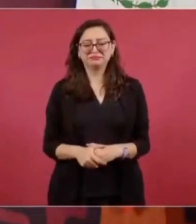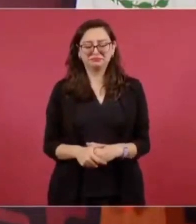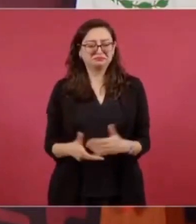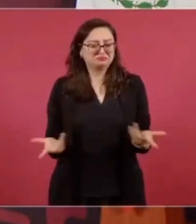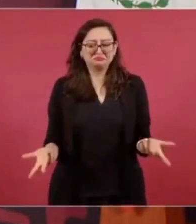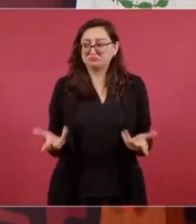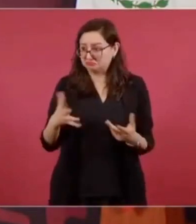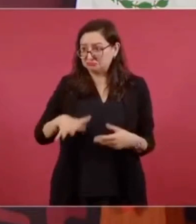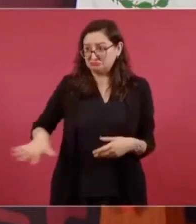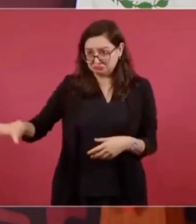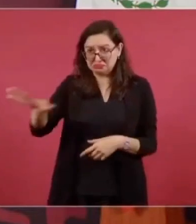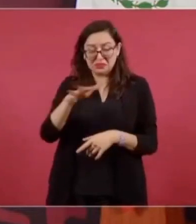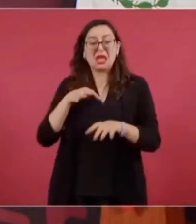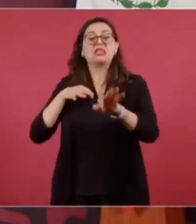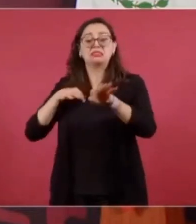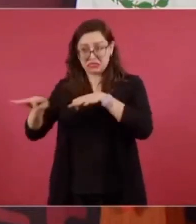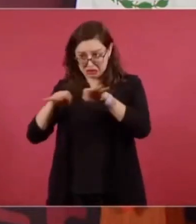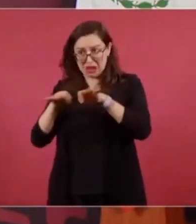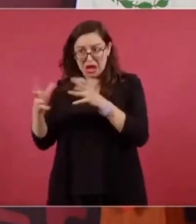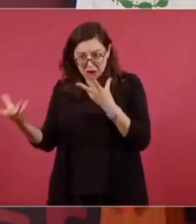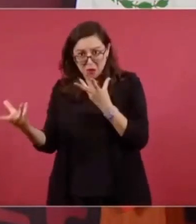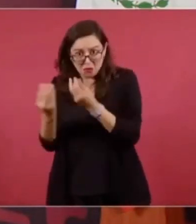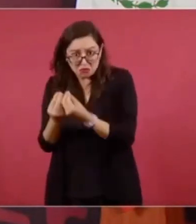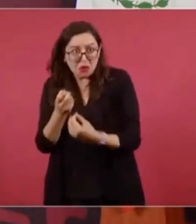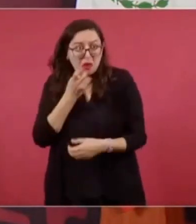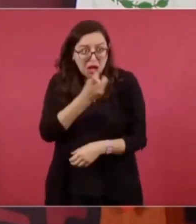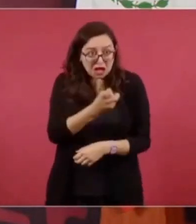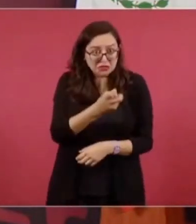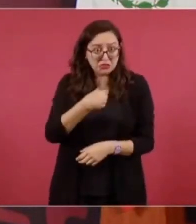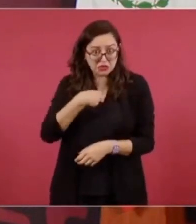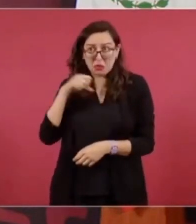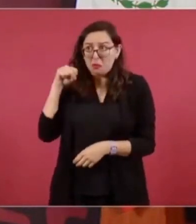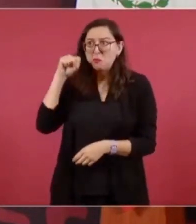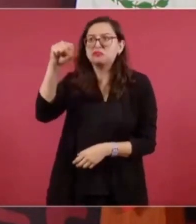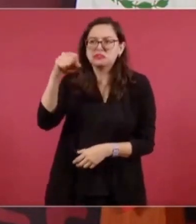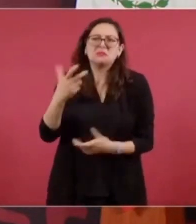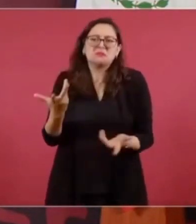trabajar en beneficio de la gente necesitada, pobre.